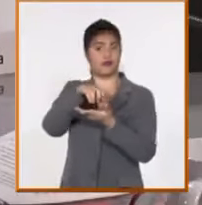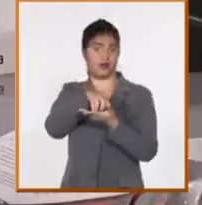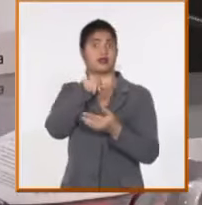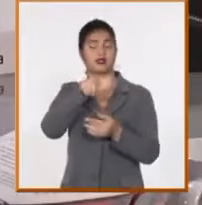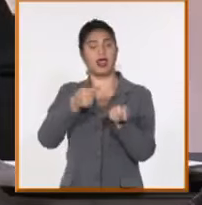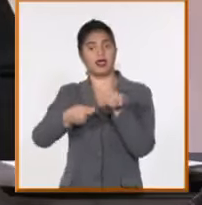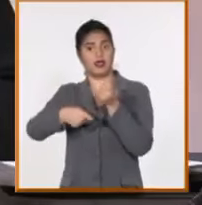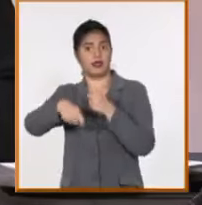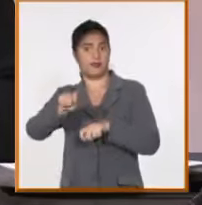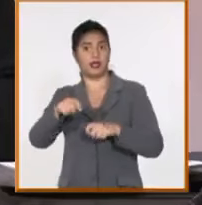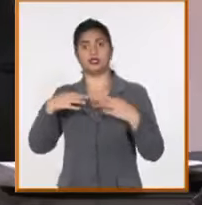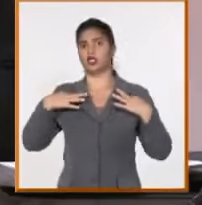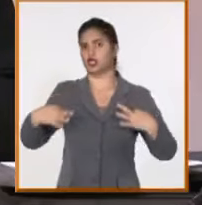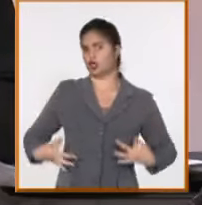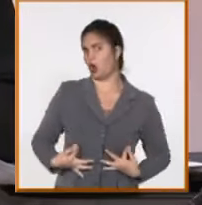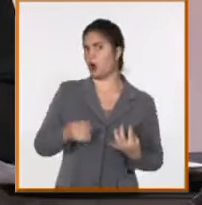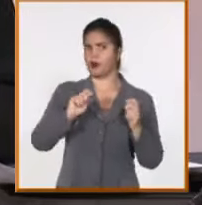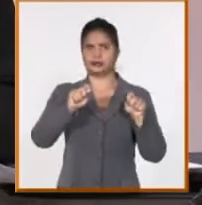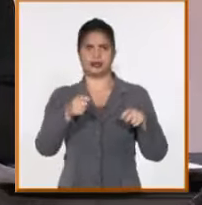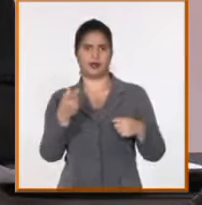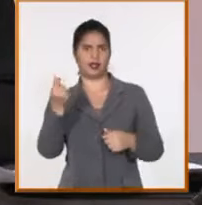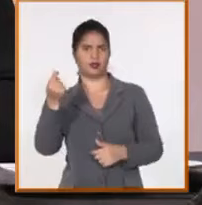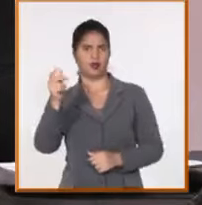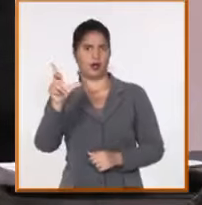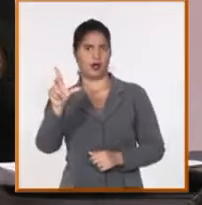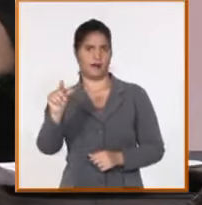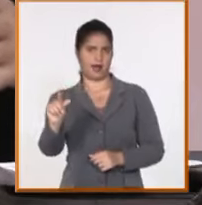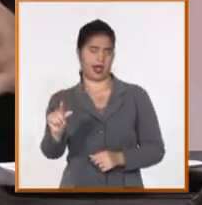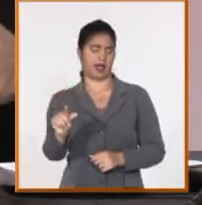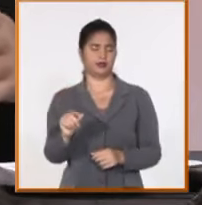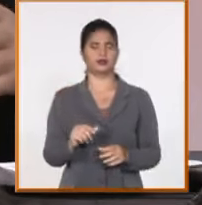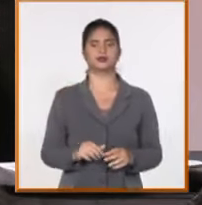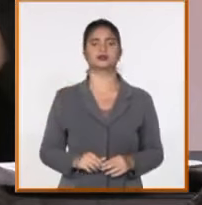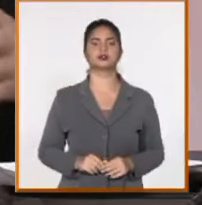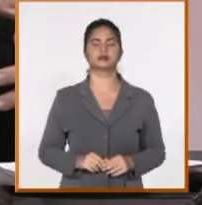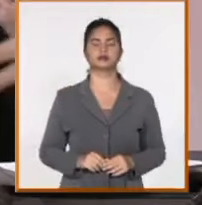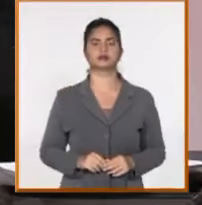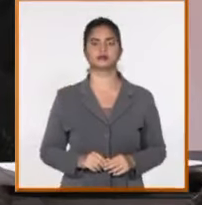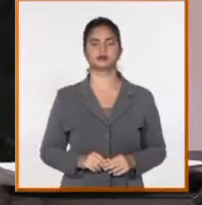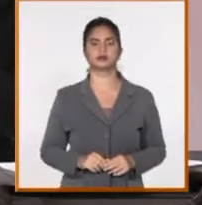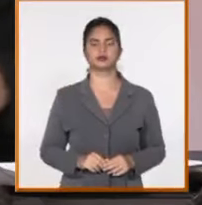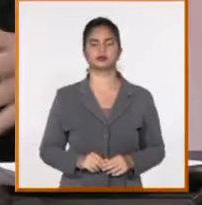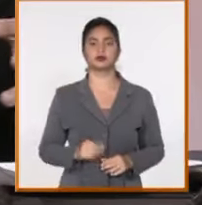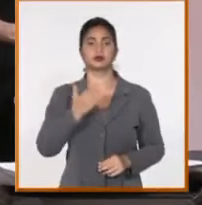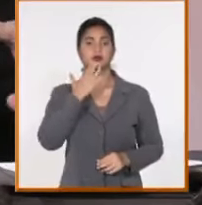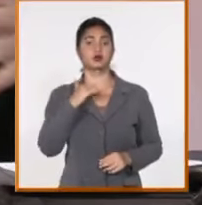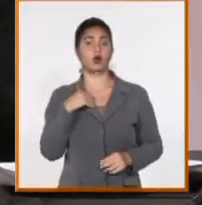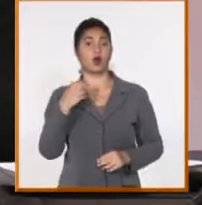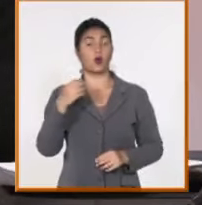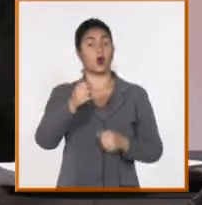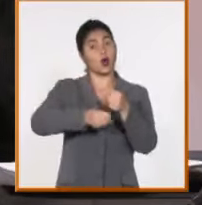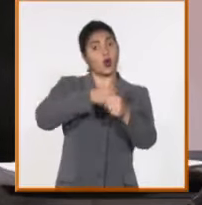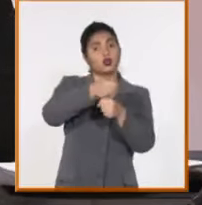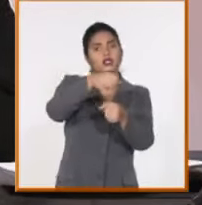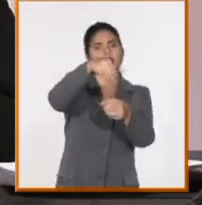creativa no de soluciones a los problemas que que enfrentamos por un lado Cómo utilizar mejor lo que tenemos dentro Cómo utilizar mejor nuestros recursos y encadenar